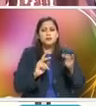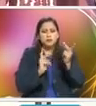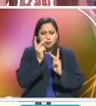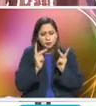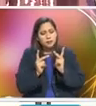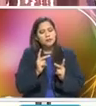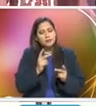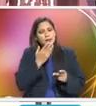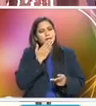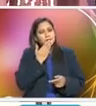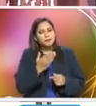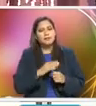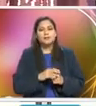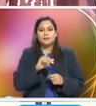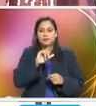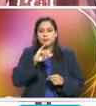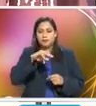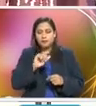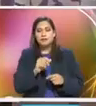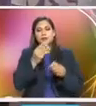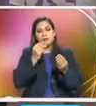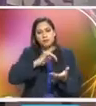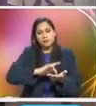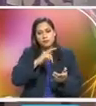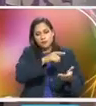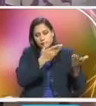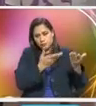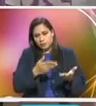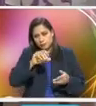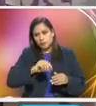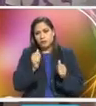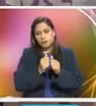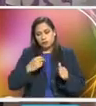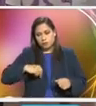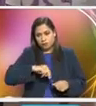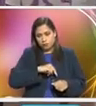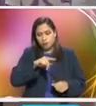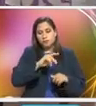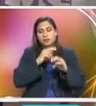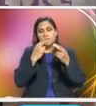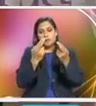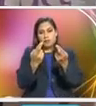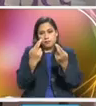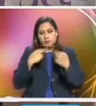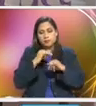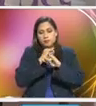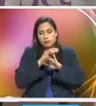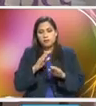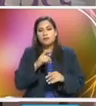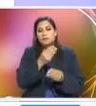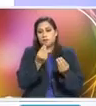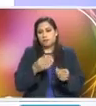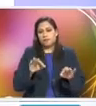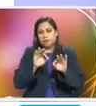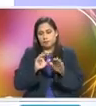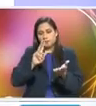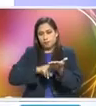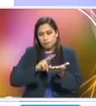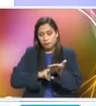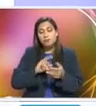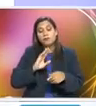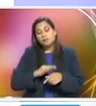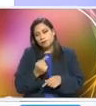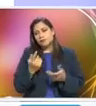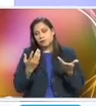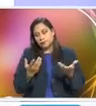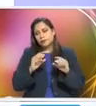forma en la que más te agrade. Lilian, te agradezco mucho que hayas venido el día de hoy con nosotros, regalarnos esta información que es de vital importancia porque